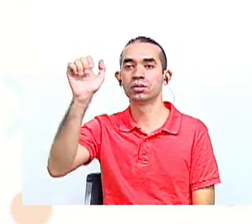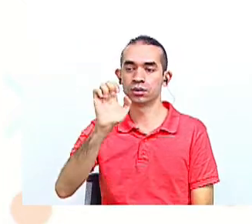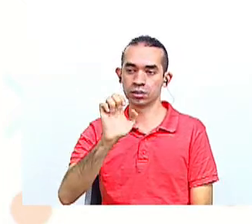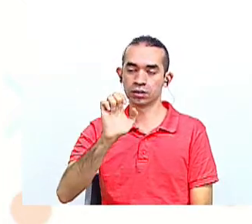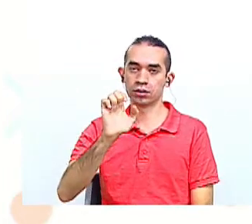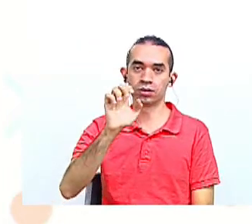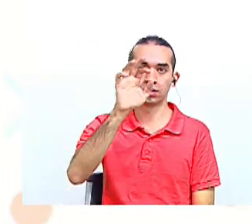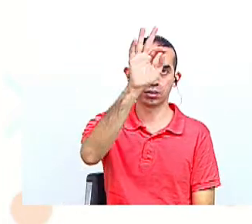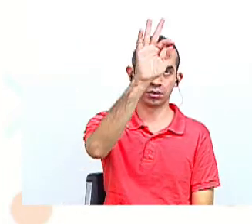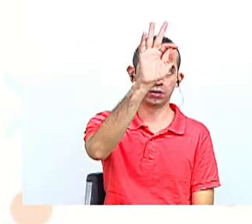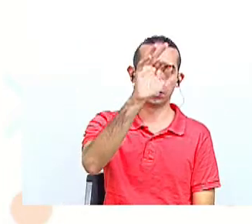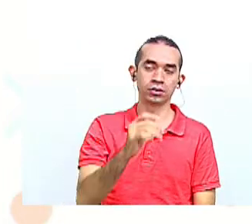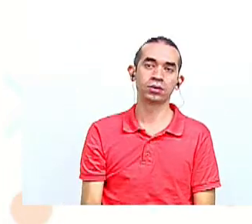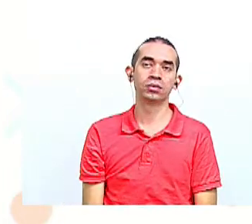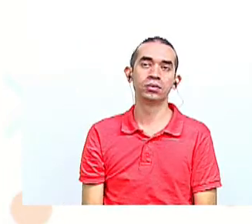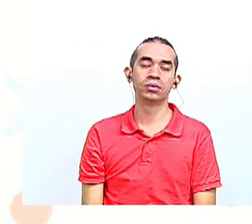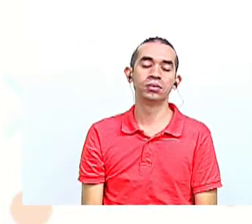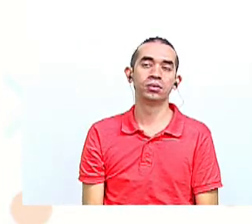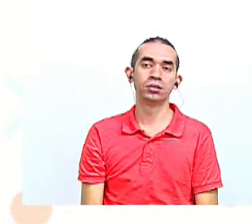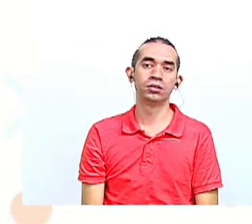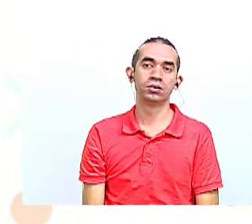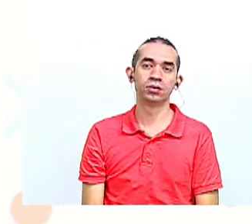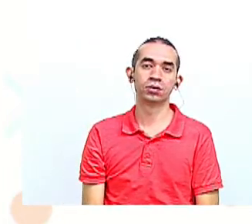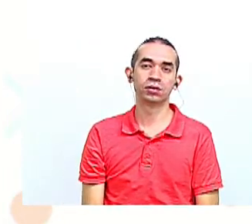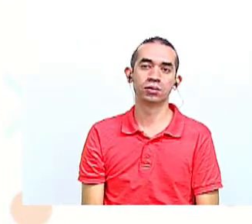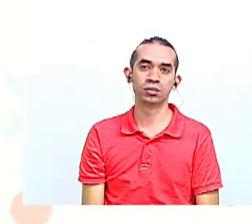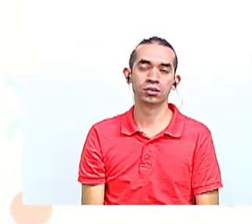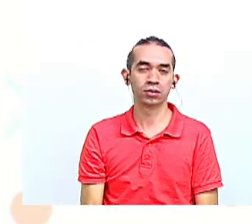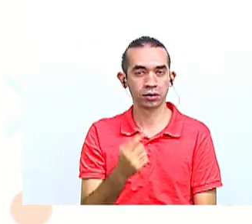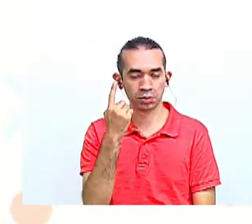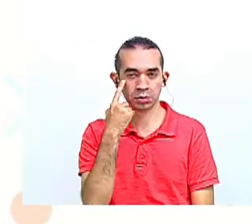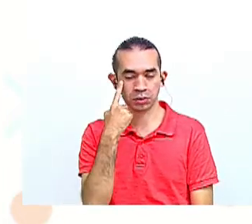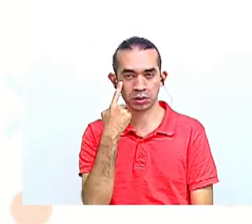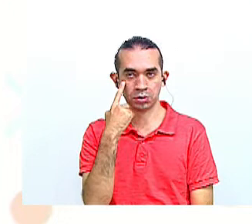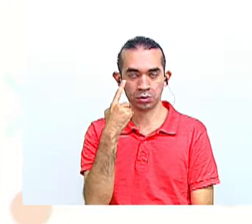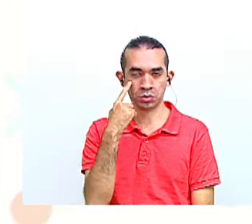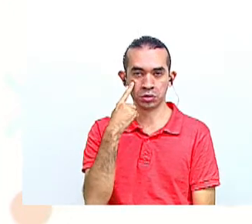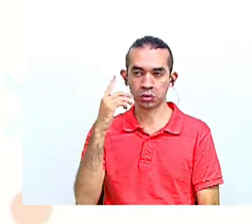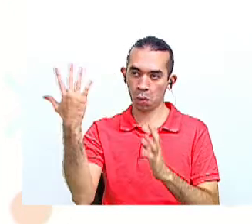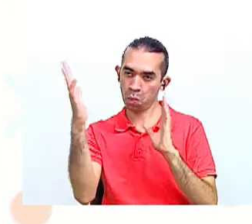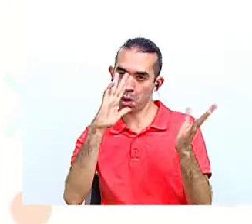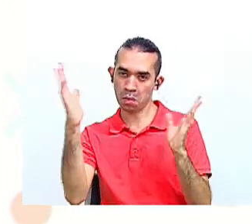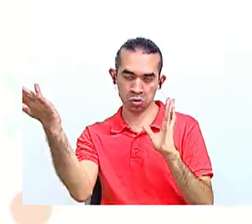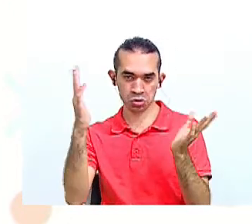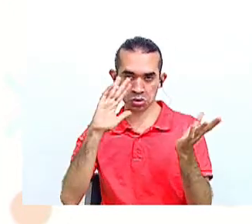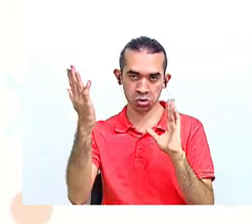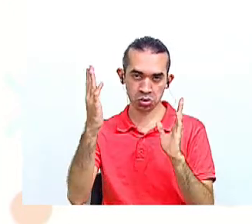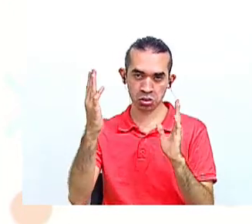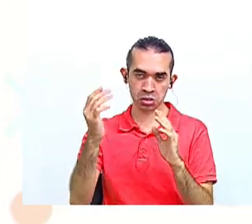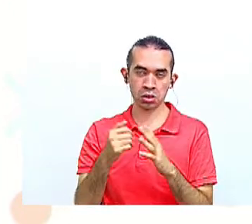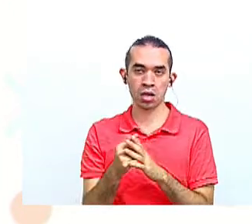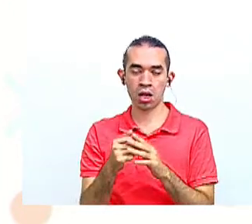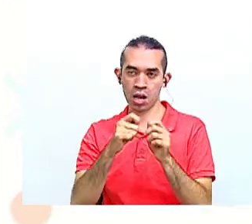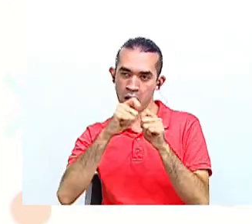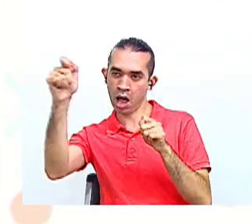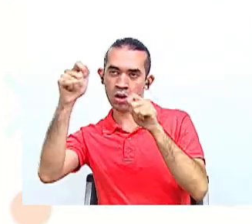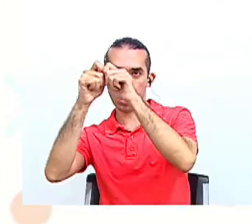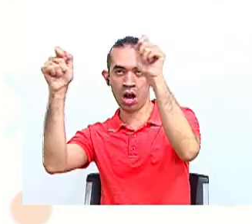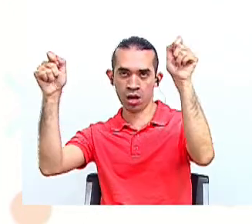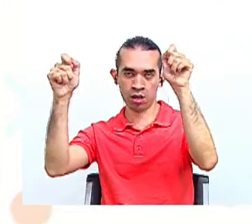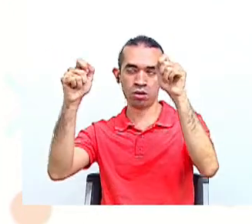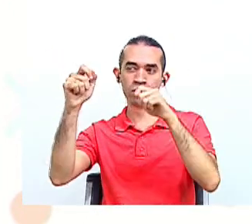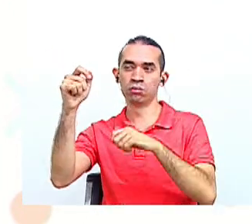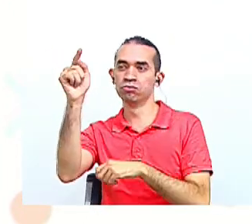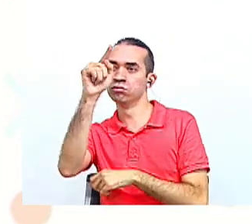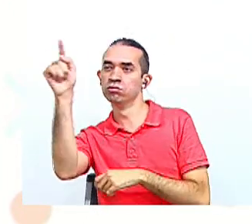AEF. Como comparamos dos lados y la medida del ángulo entre ellos es